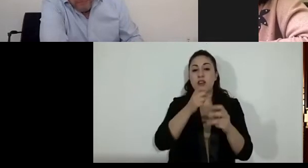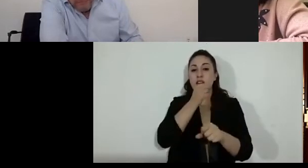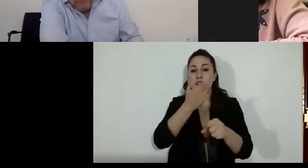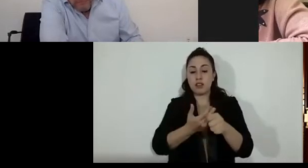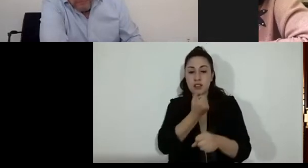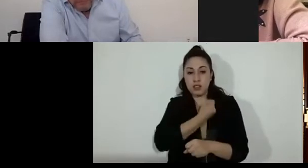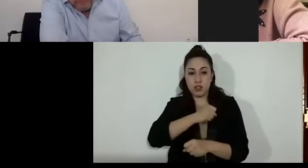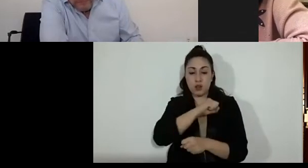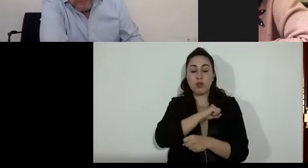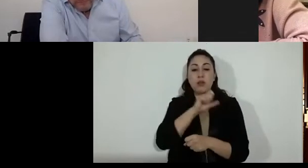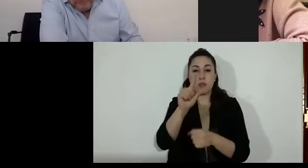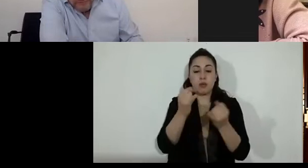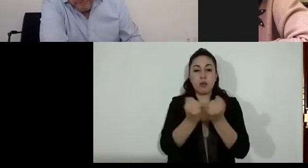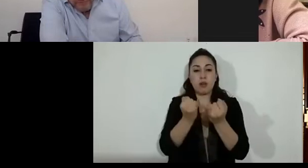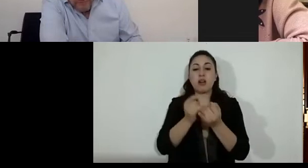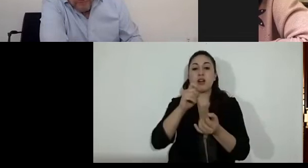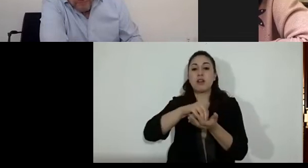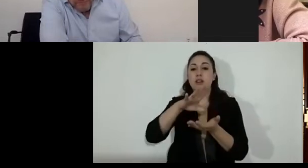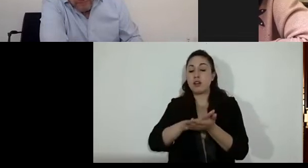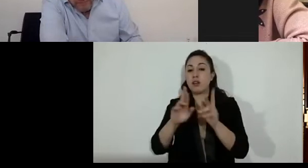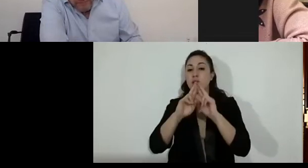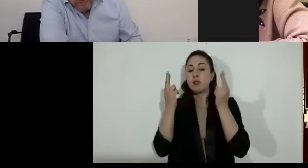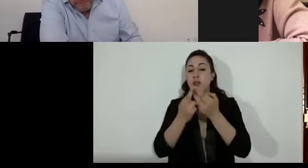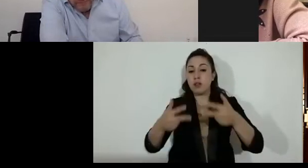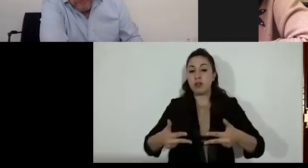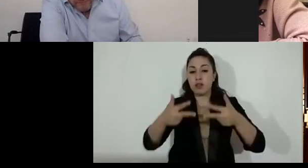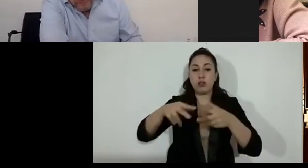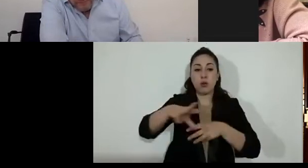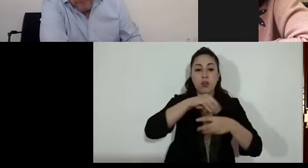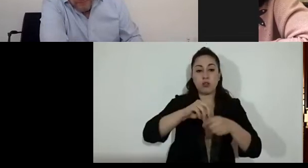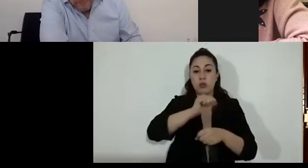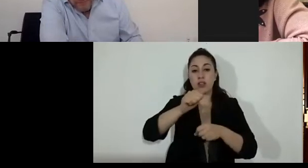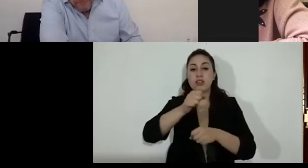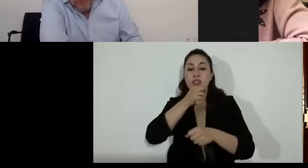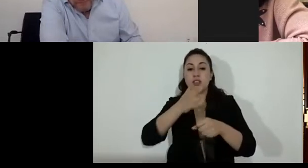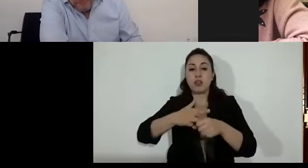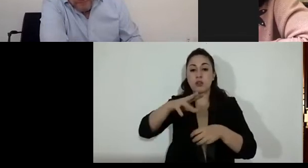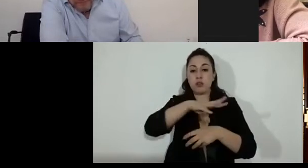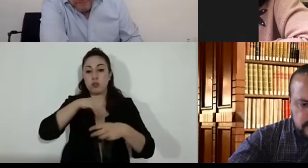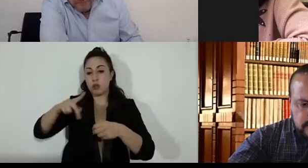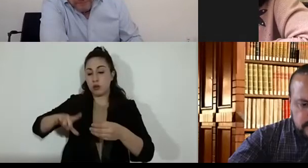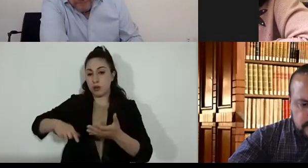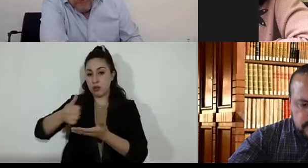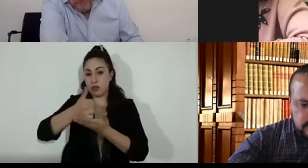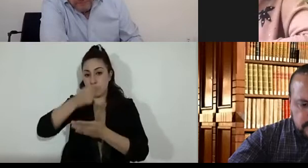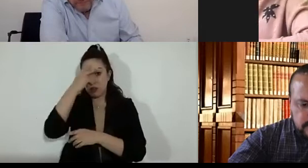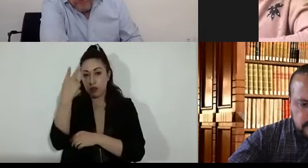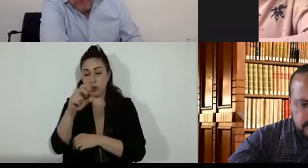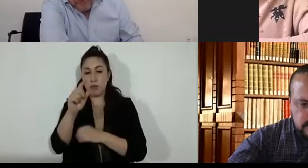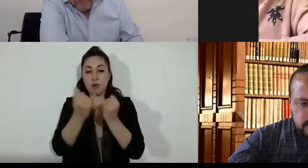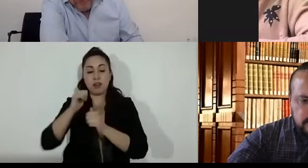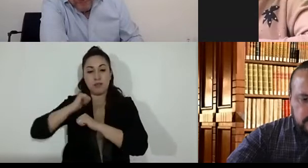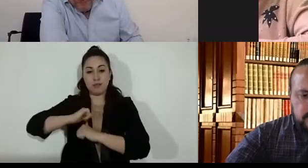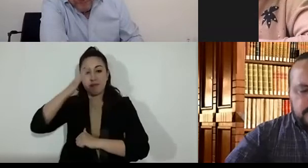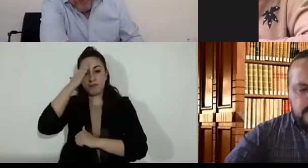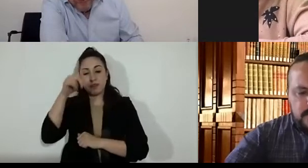Salud, así como las comparecencias vía remota de las demás secretarías del Gabinete del Gobierno de la Ciudad de México y de la persona titular de